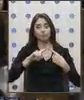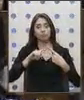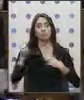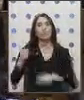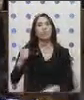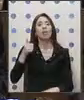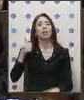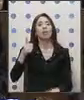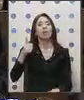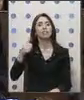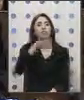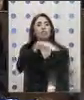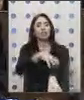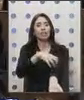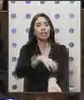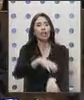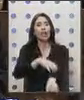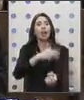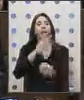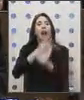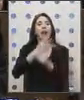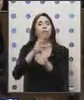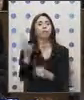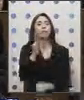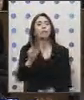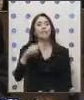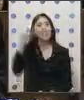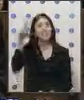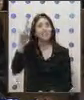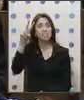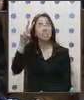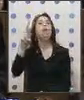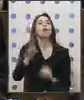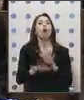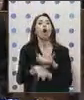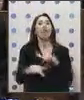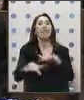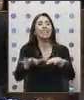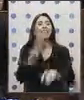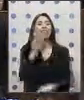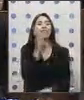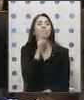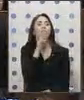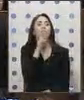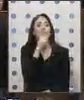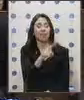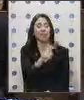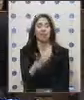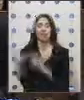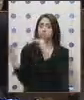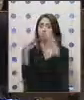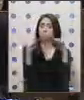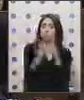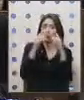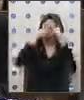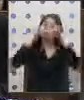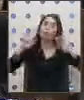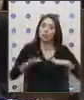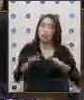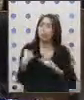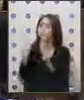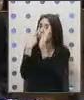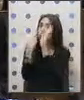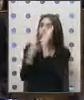Dirección Regional, el Servicio Nacional del Adulto Mayor de la Región de Los Ríos en Valdivia, y comentábamos que el tremendo esfuerzo que hacen, y hay que